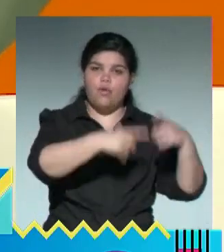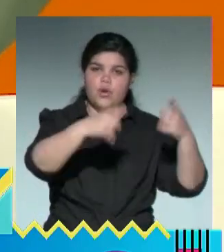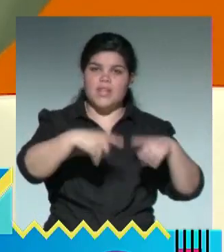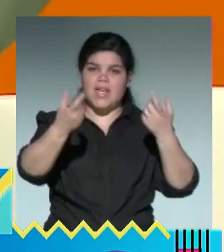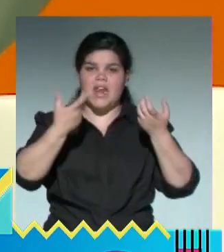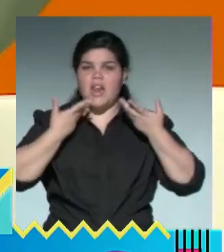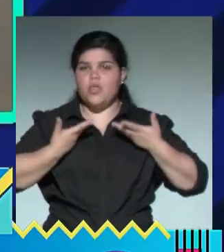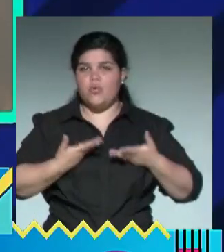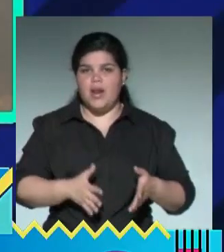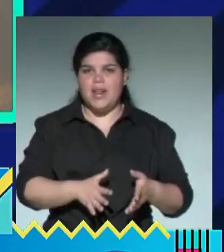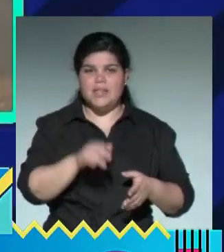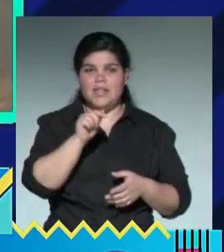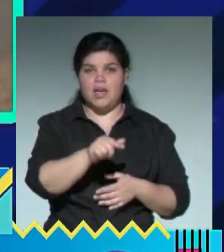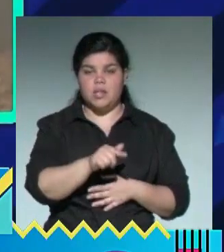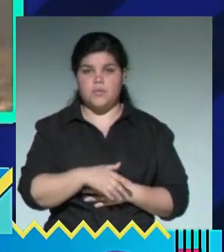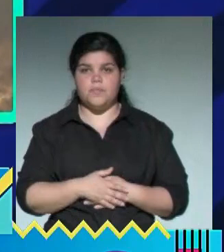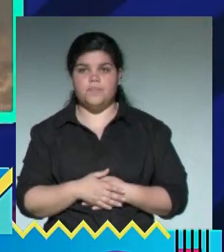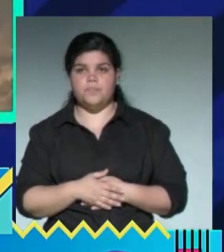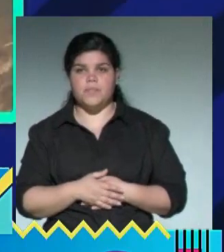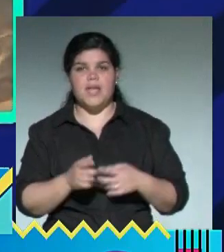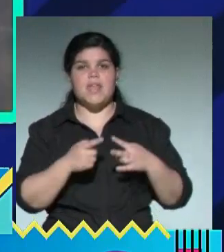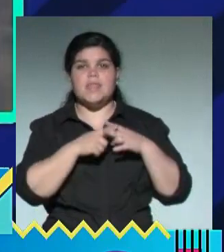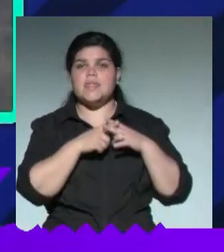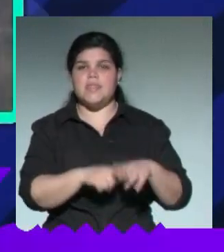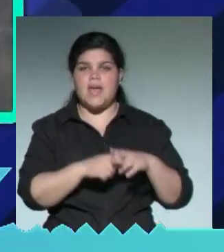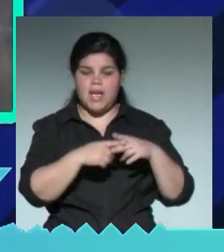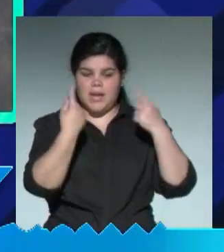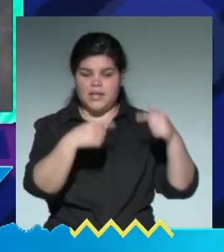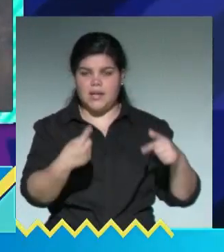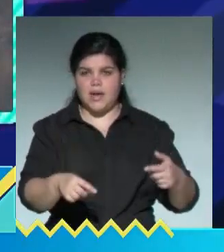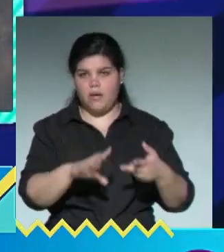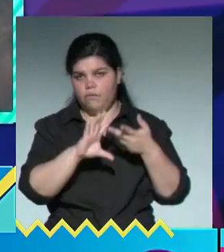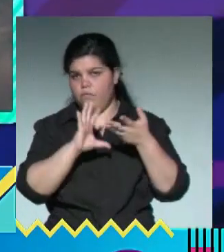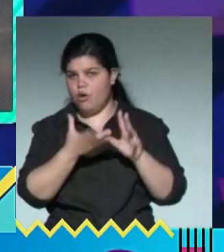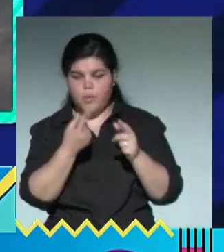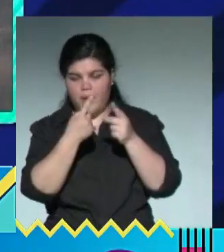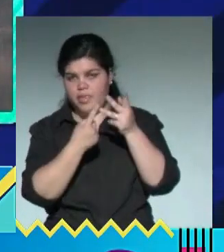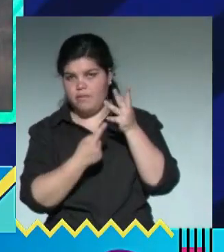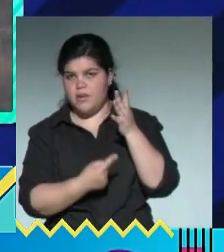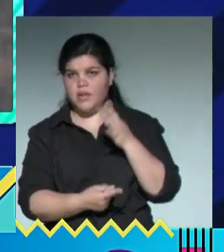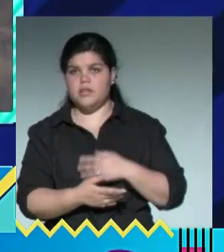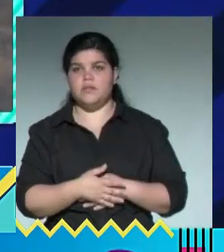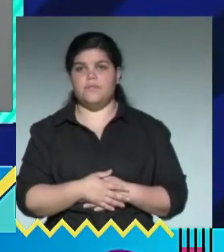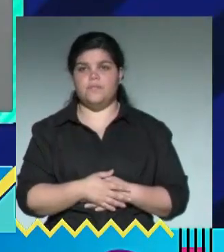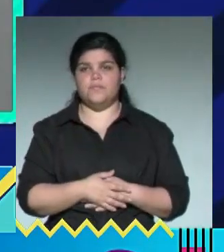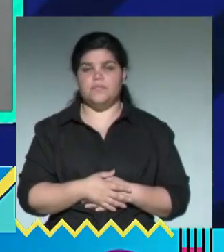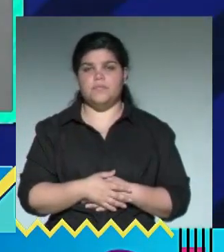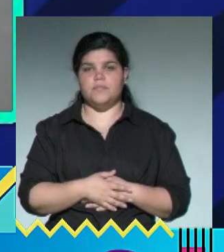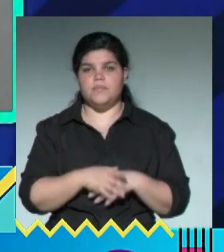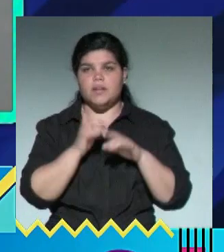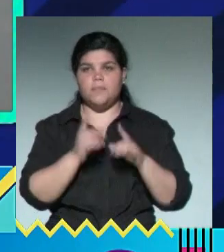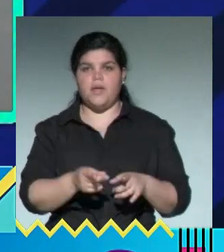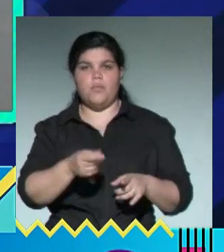mucho más grandes, se utilizan distintas técnicas. Por ahí puede ser que ensanchamientos de picada con